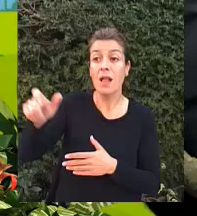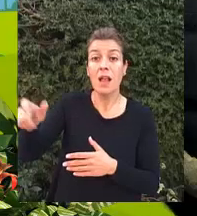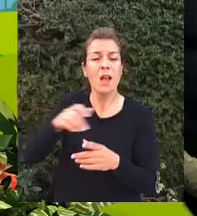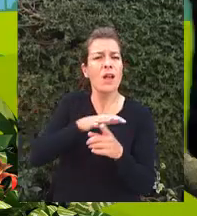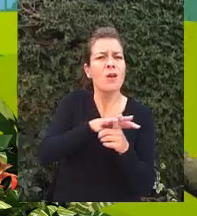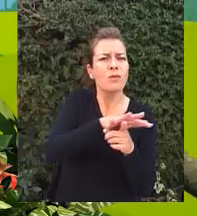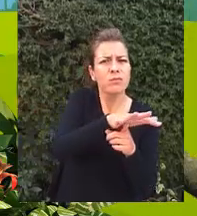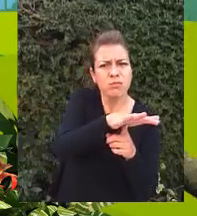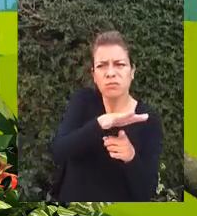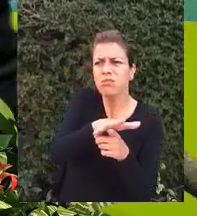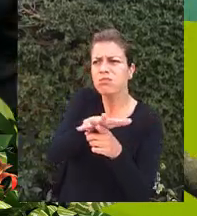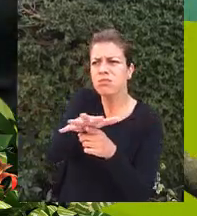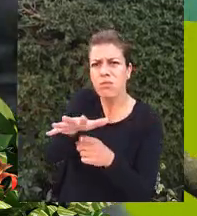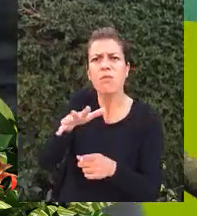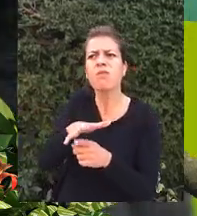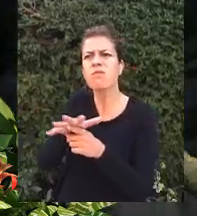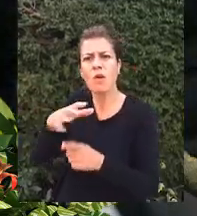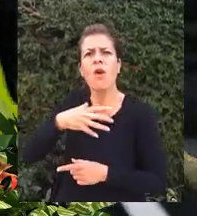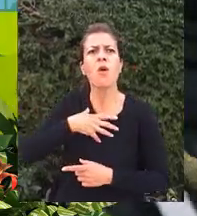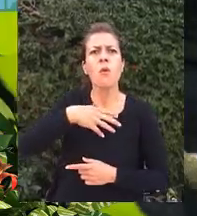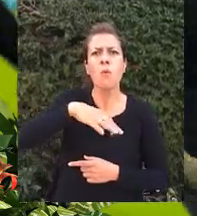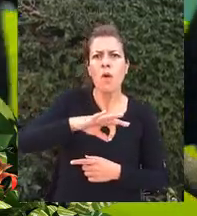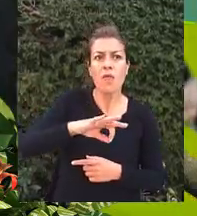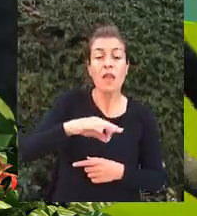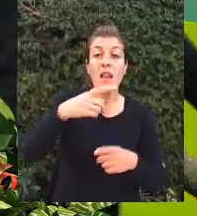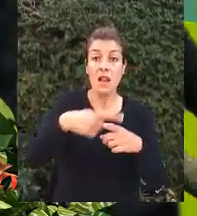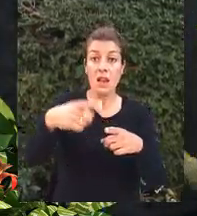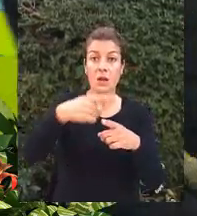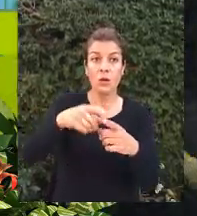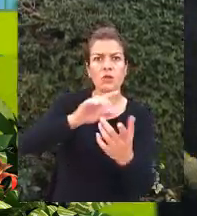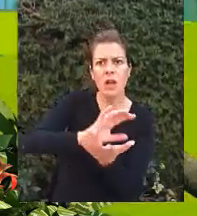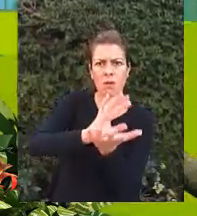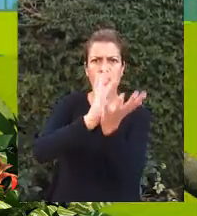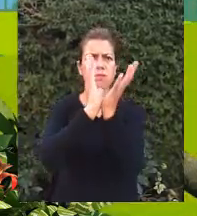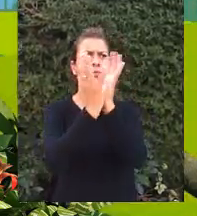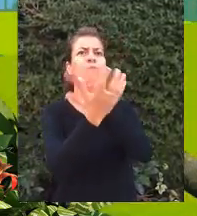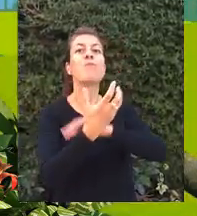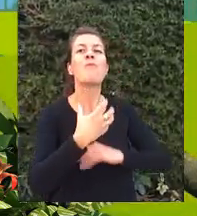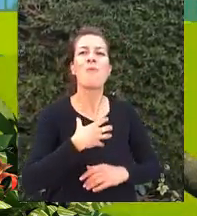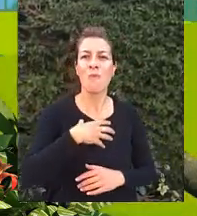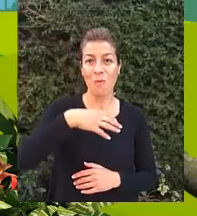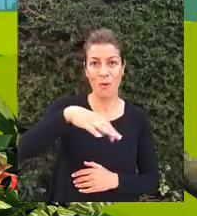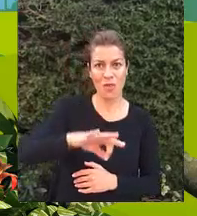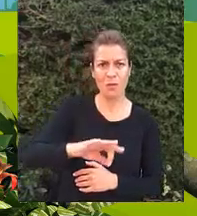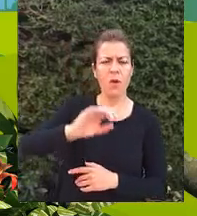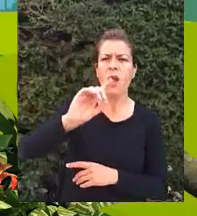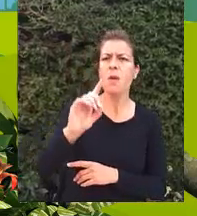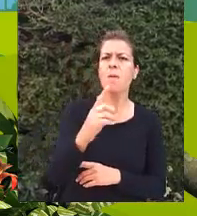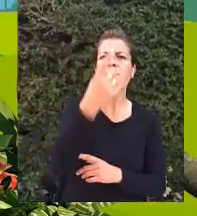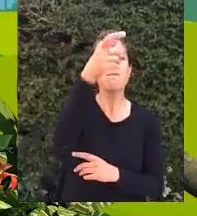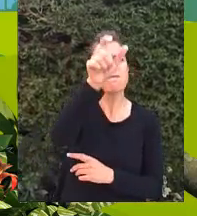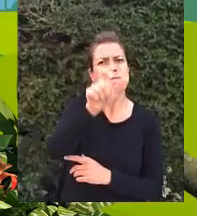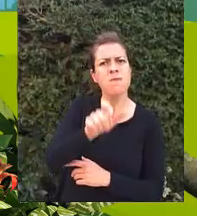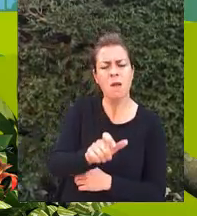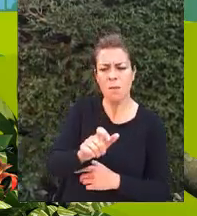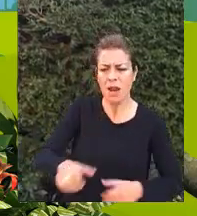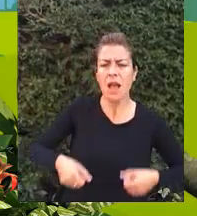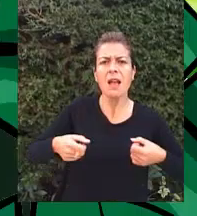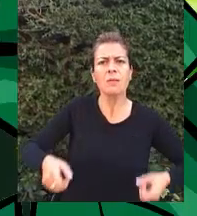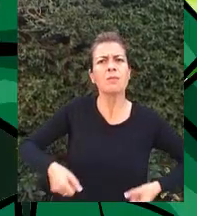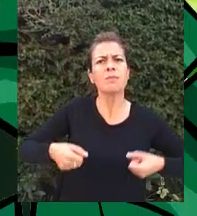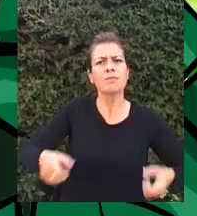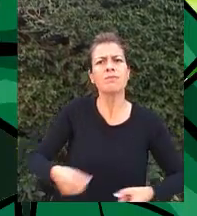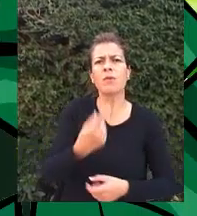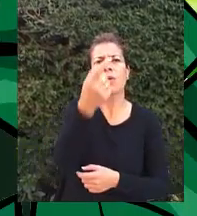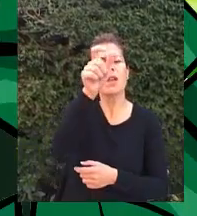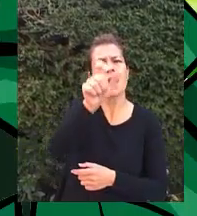Todo ser humano deja una profunda huella y somos capaces de cambiar cualquier cosa en la tierra. El primer salto mortal